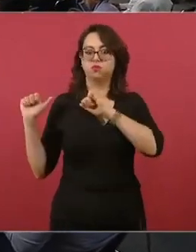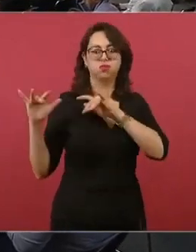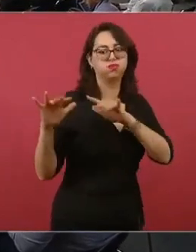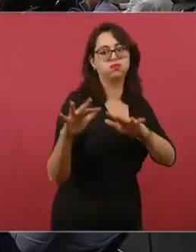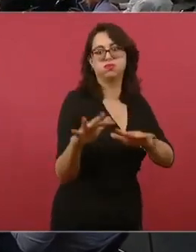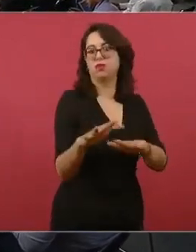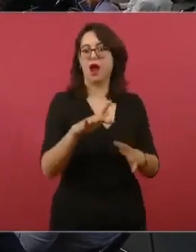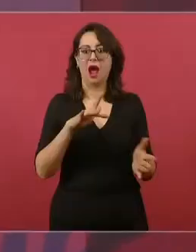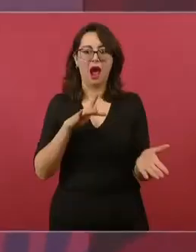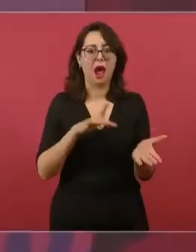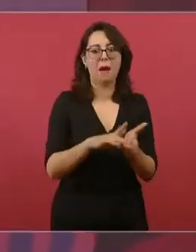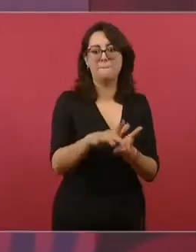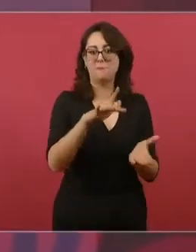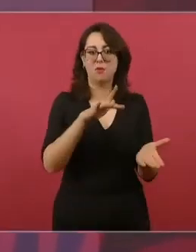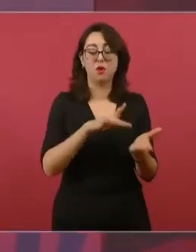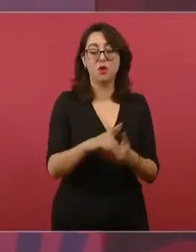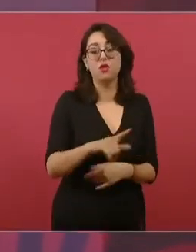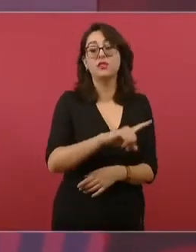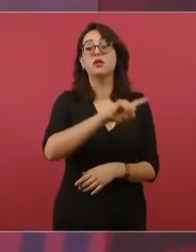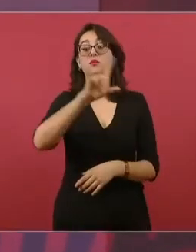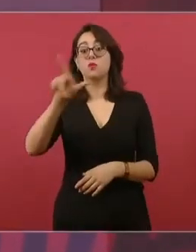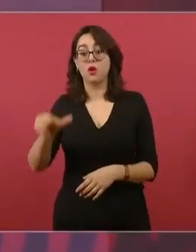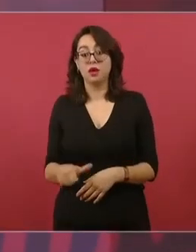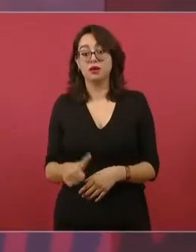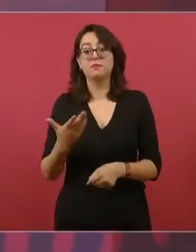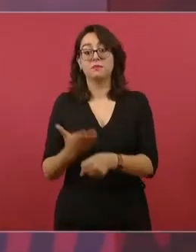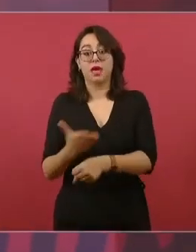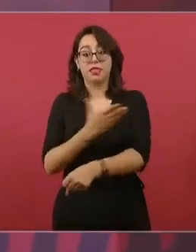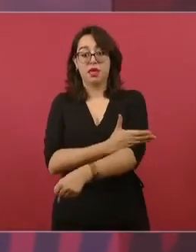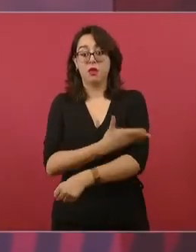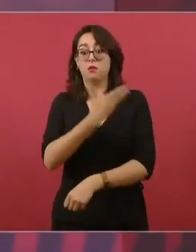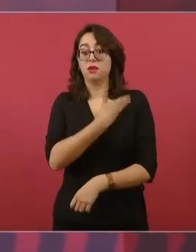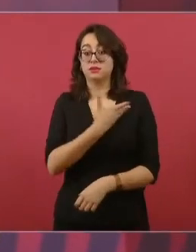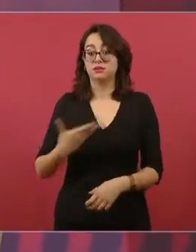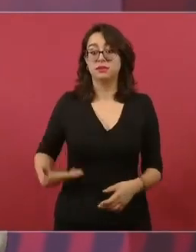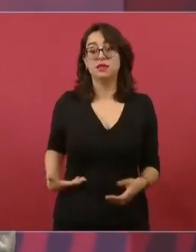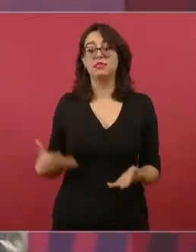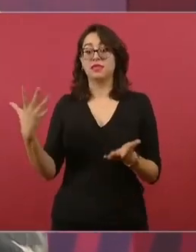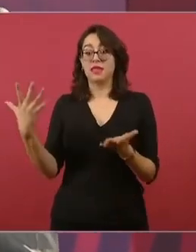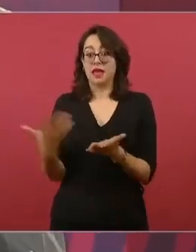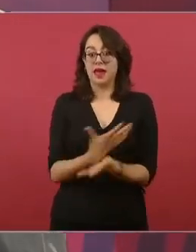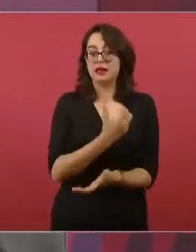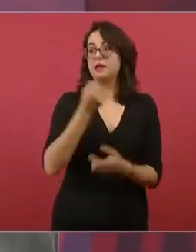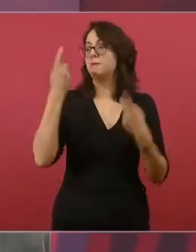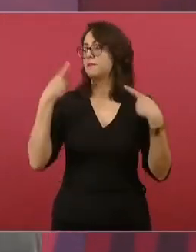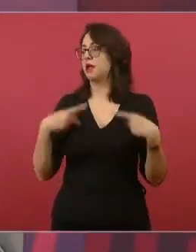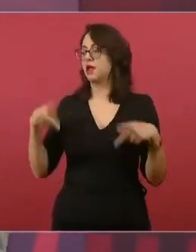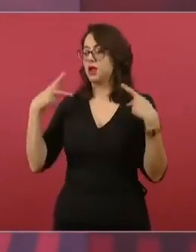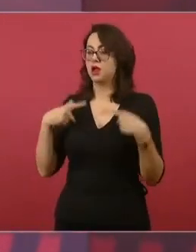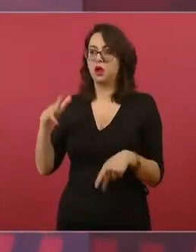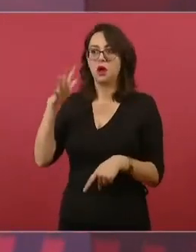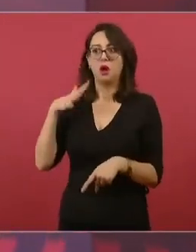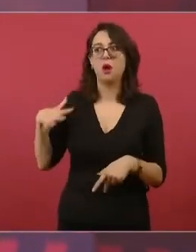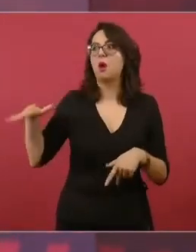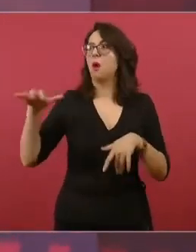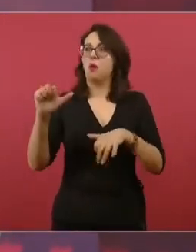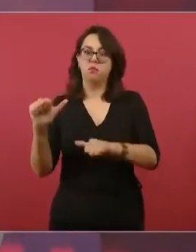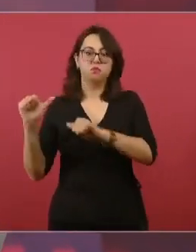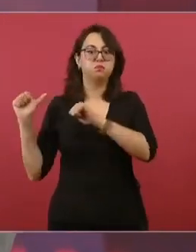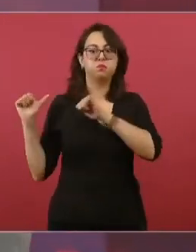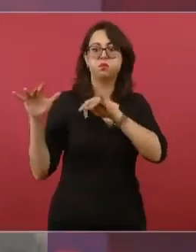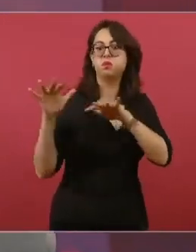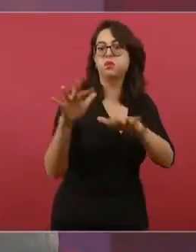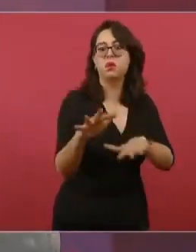en 1911. Todo cambió ya para el